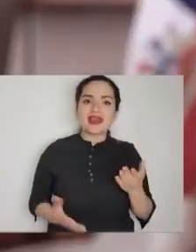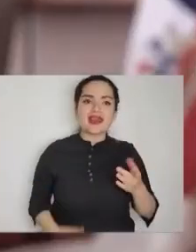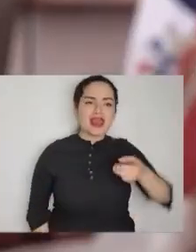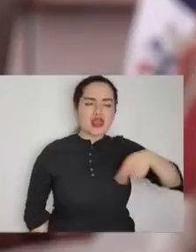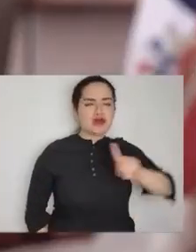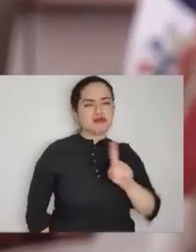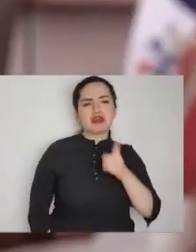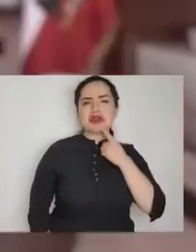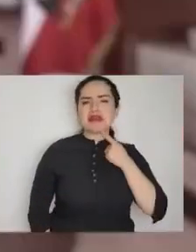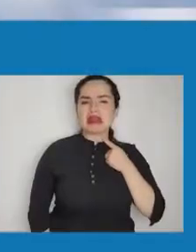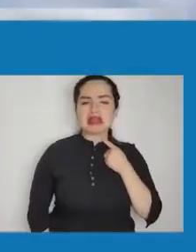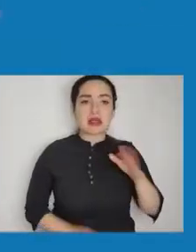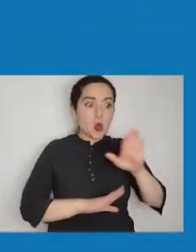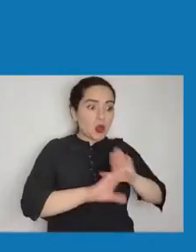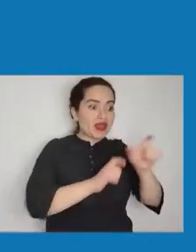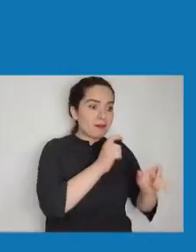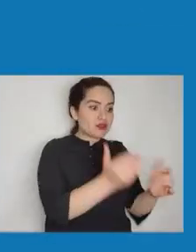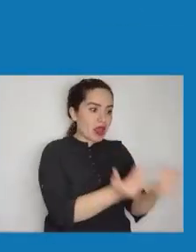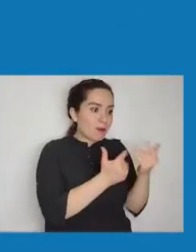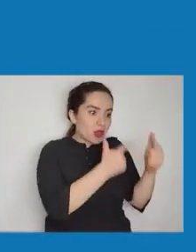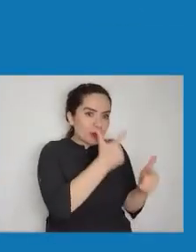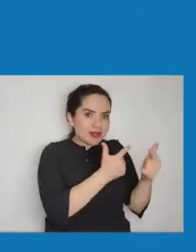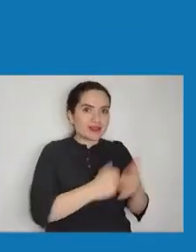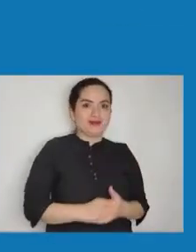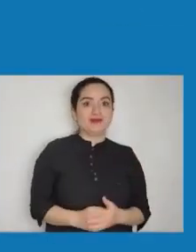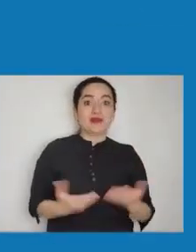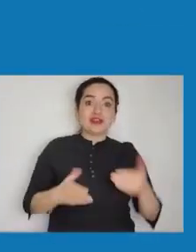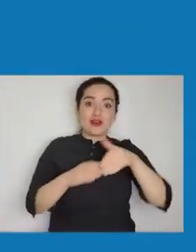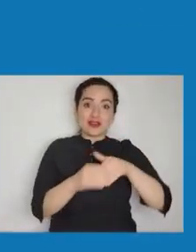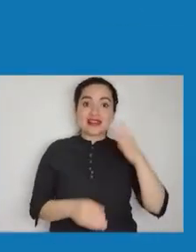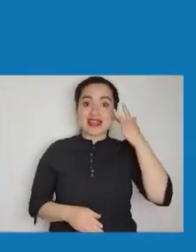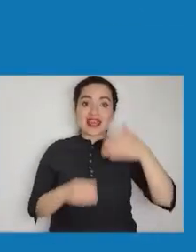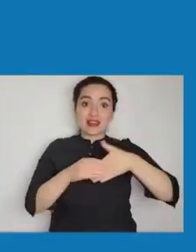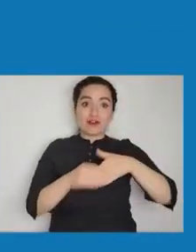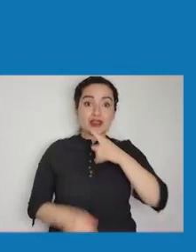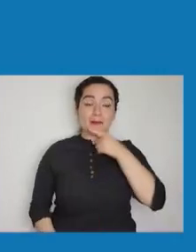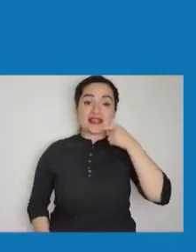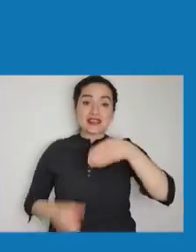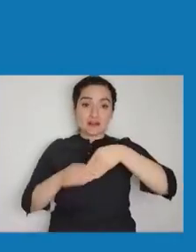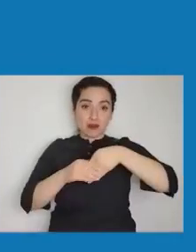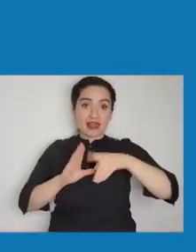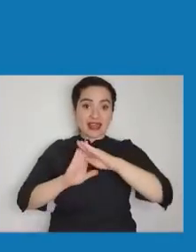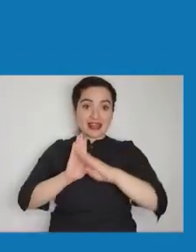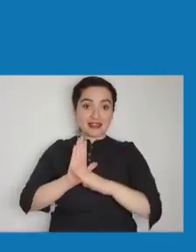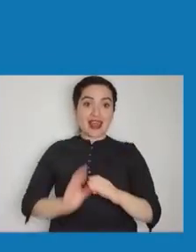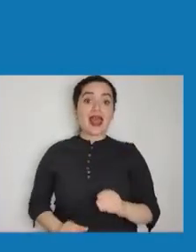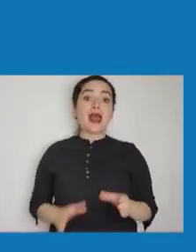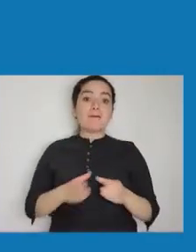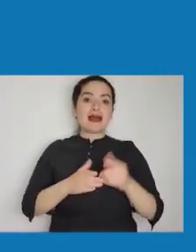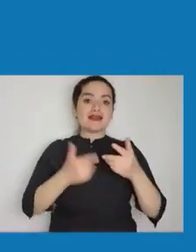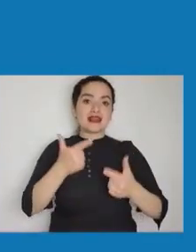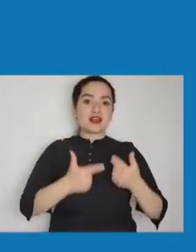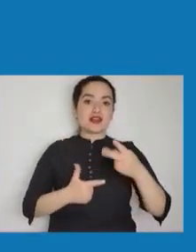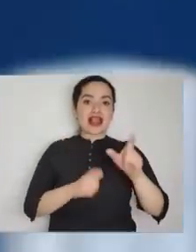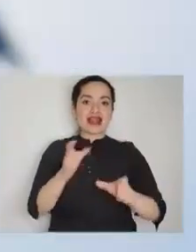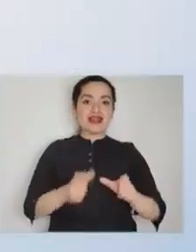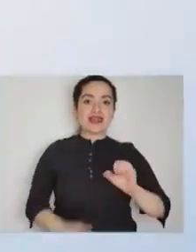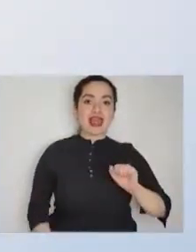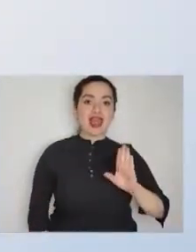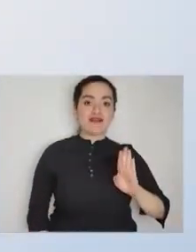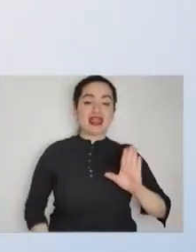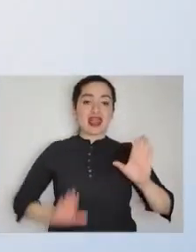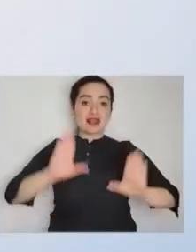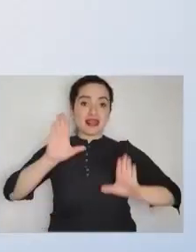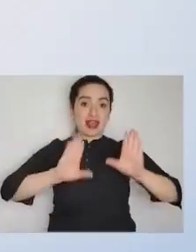cuidar a sus papis políticos. Por eso, vota inteligente, vota Parisi, vota por la lista del Partido de la Gente, AB, para